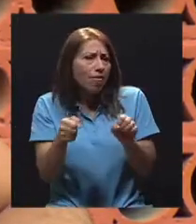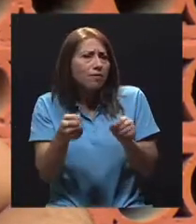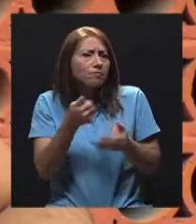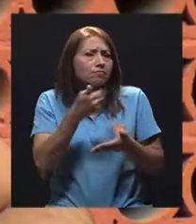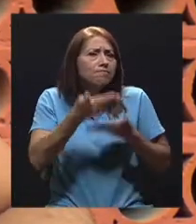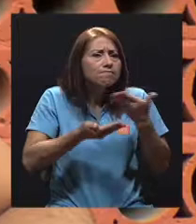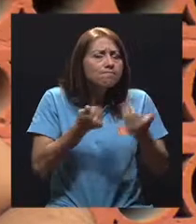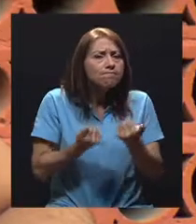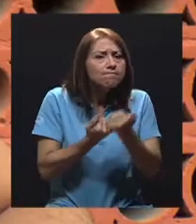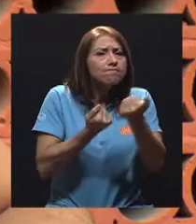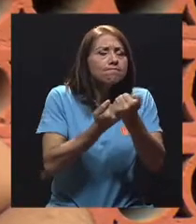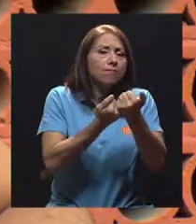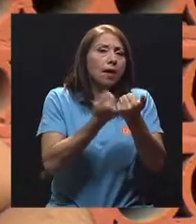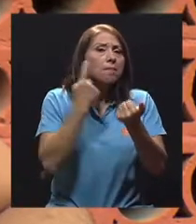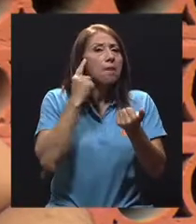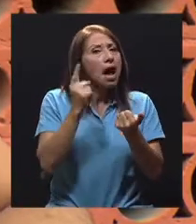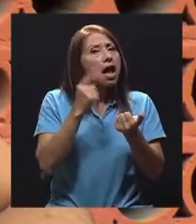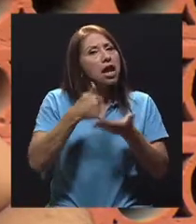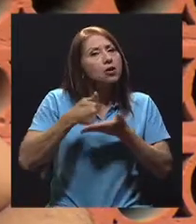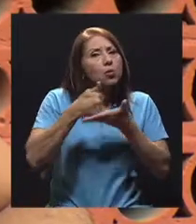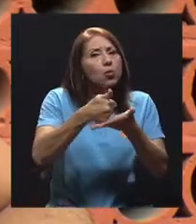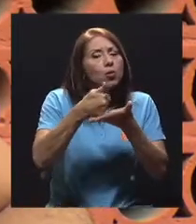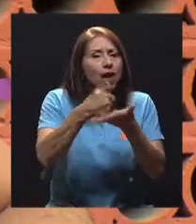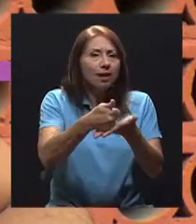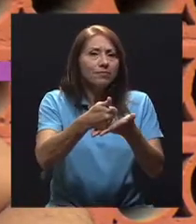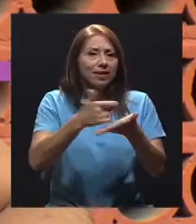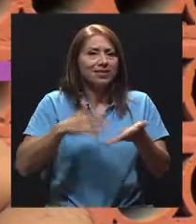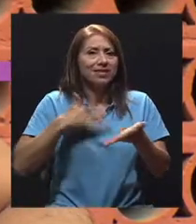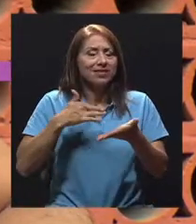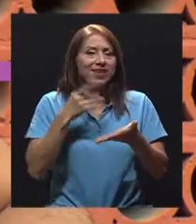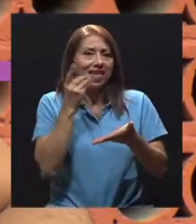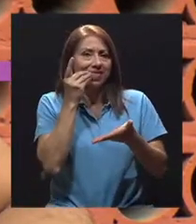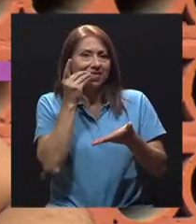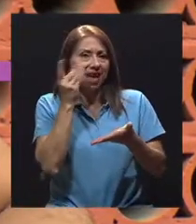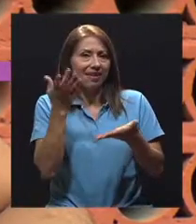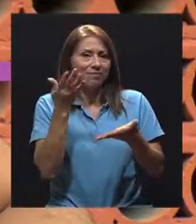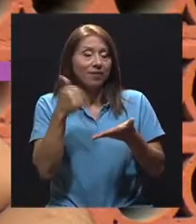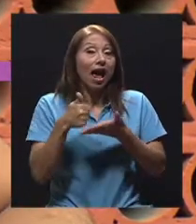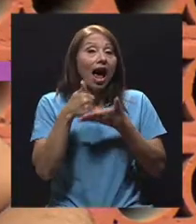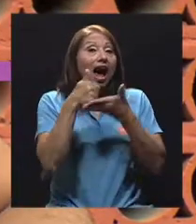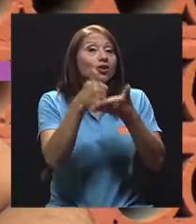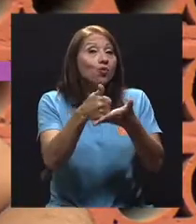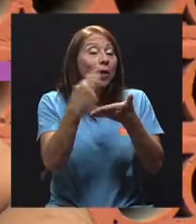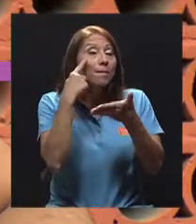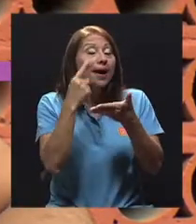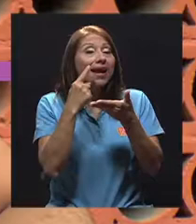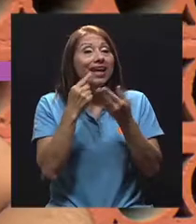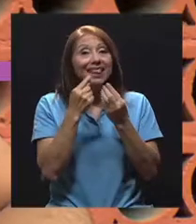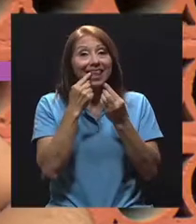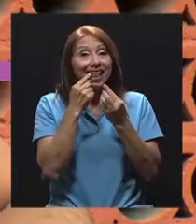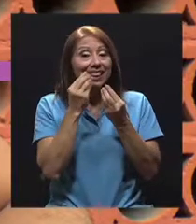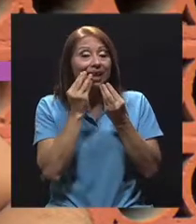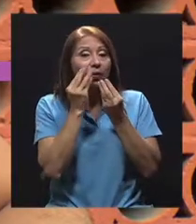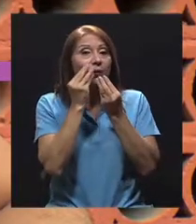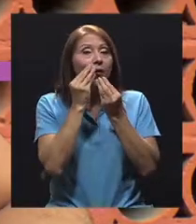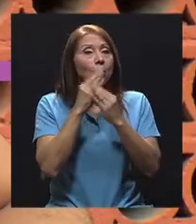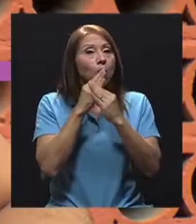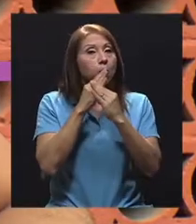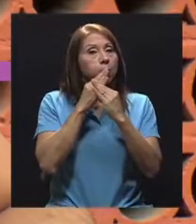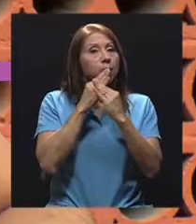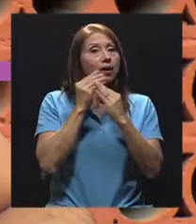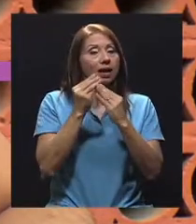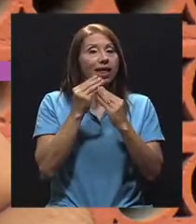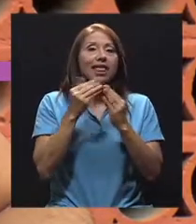Son coayudantes para la hipersensibilidad dental. Ayudan a tapar estos túbulos o los poros que tiene el diente, porque